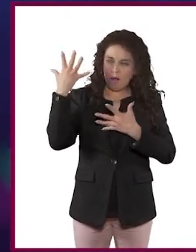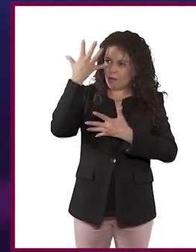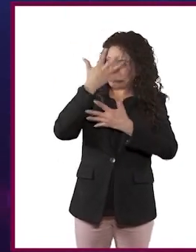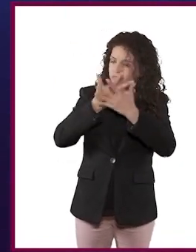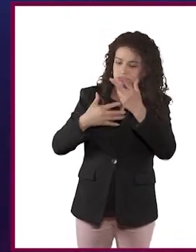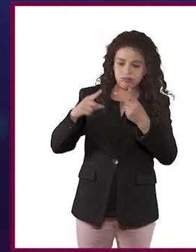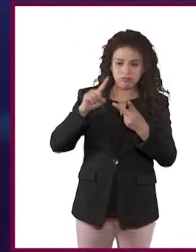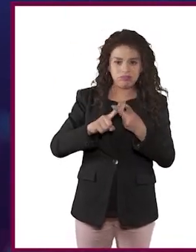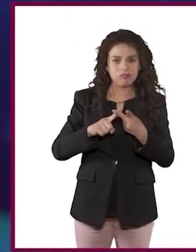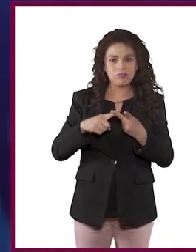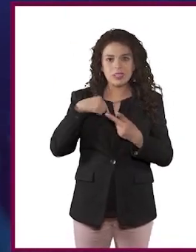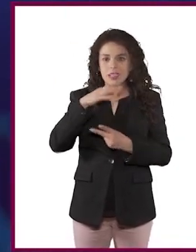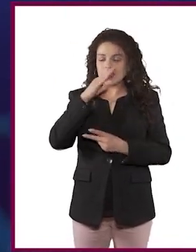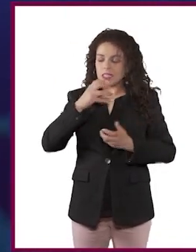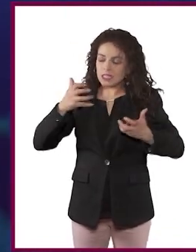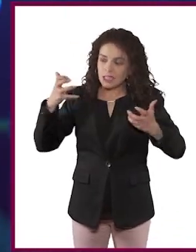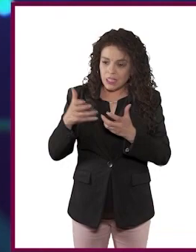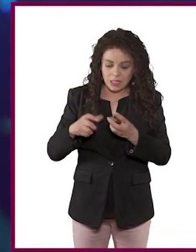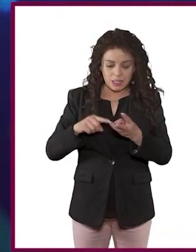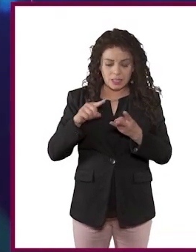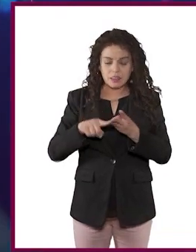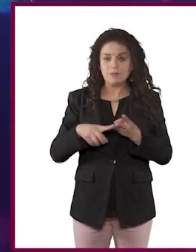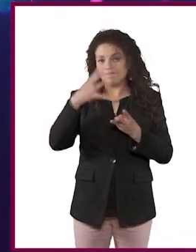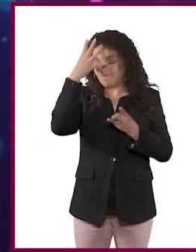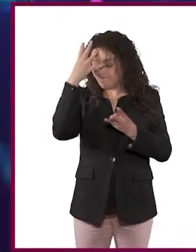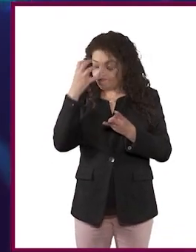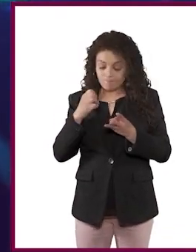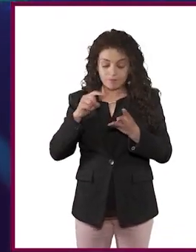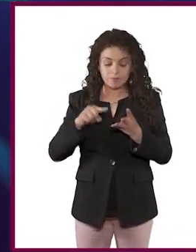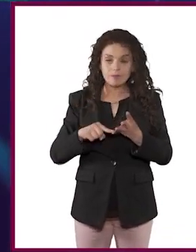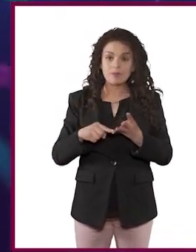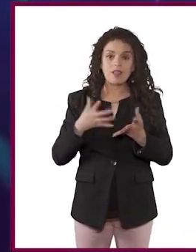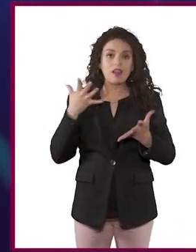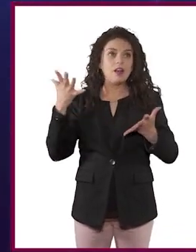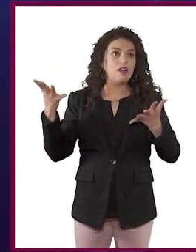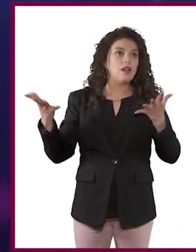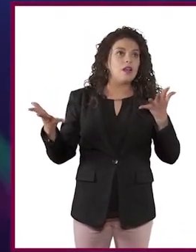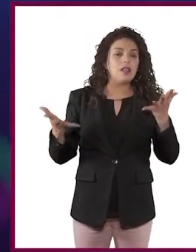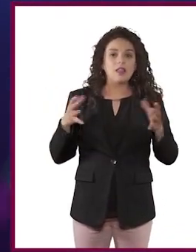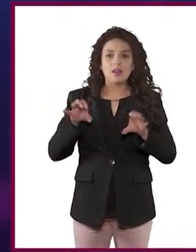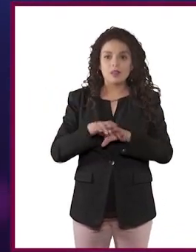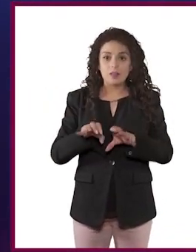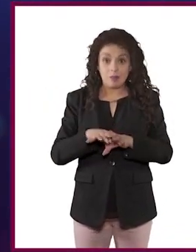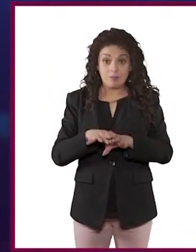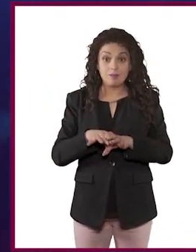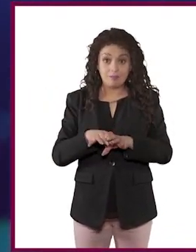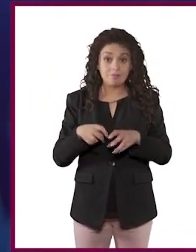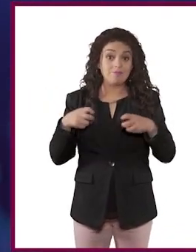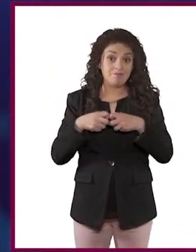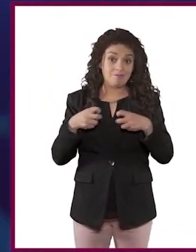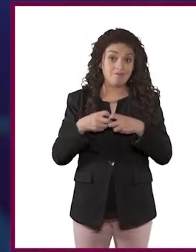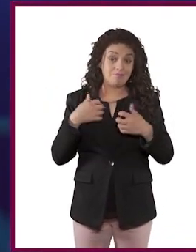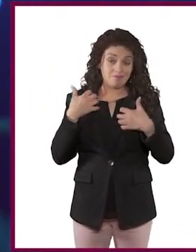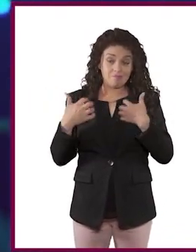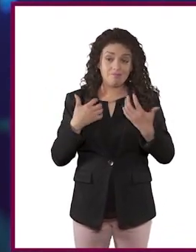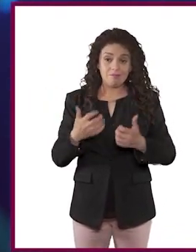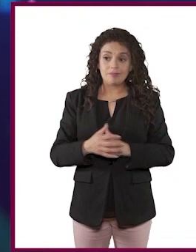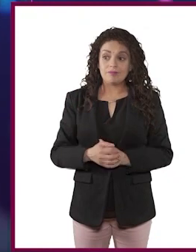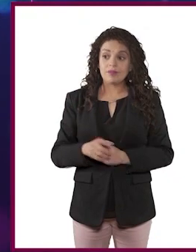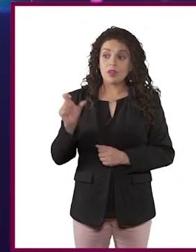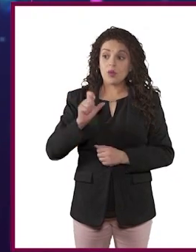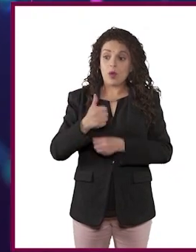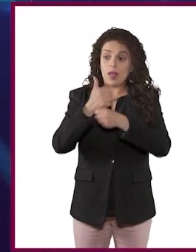confusión, impotencia, tristeza, ¿no? Desesperanza. Cuando estamos sufriendo una situación de